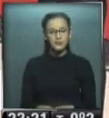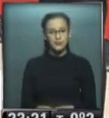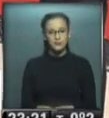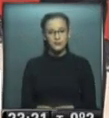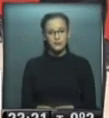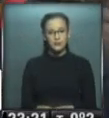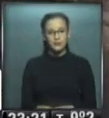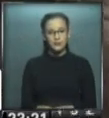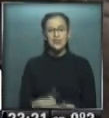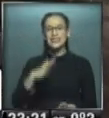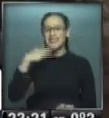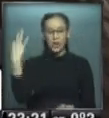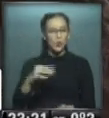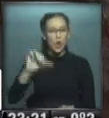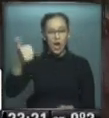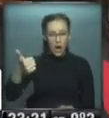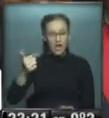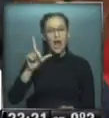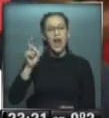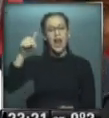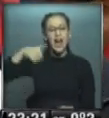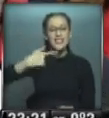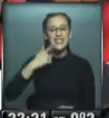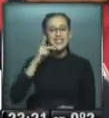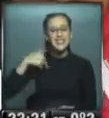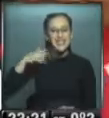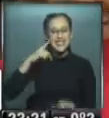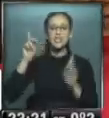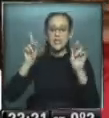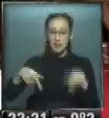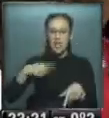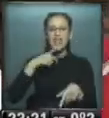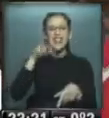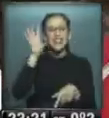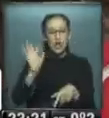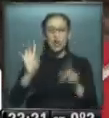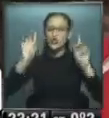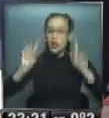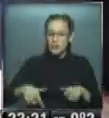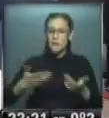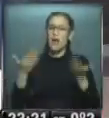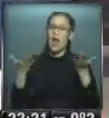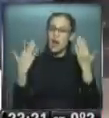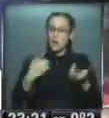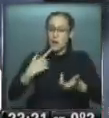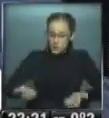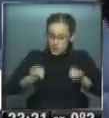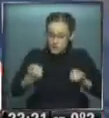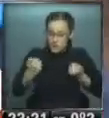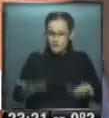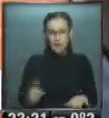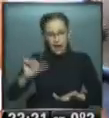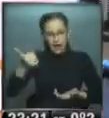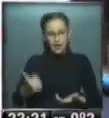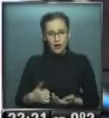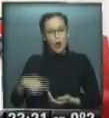vamos a ganar. Tengo fe a Lanzini, viene jugando bien, a Teo ahí. Así que nada, así con mucha fe, vamos River, vamos a ganar. Sí, yo creo que